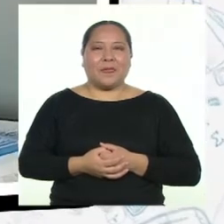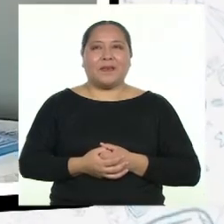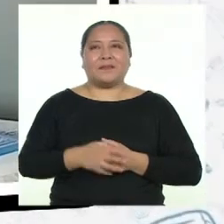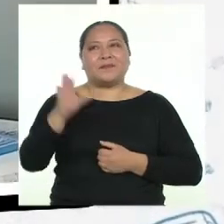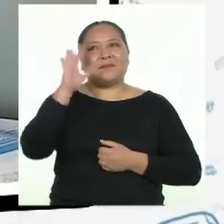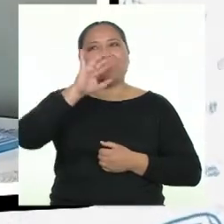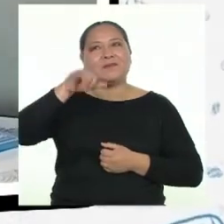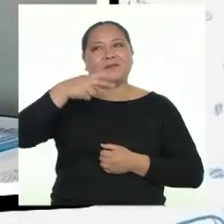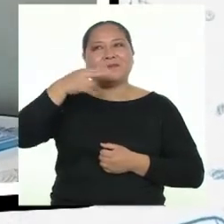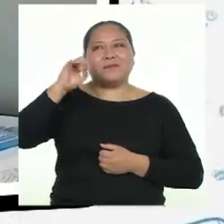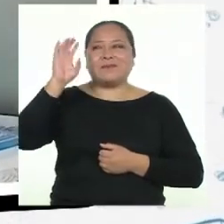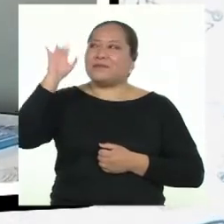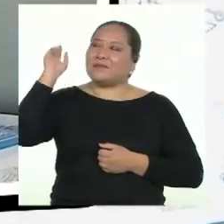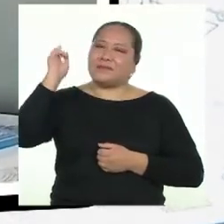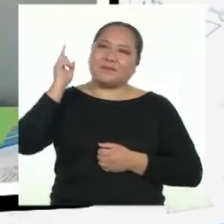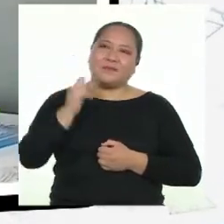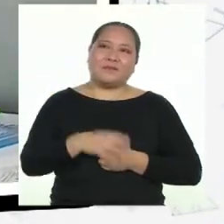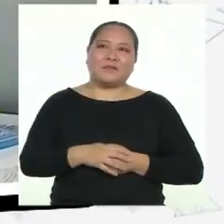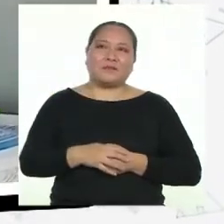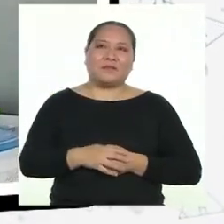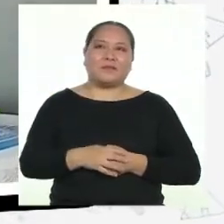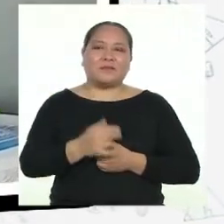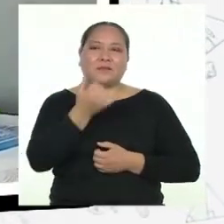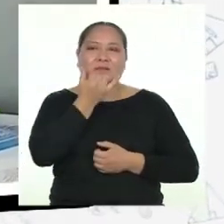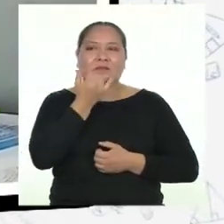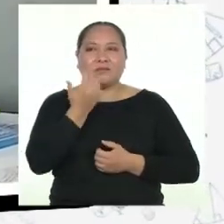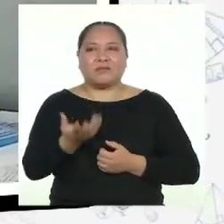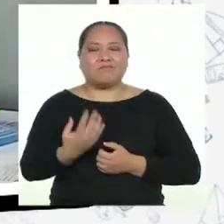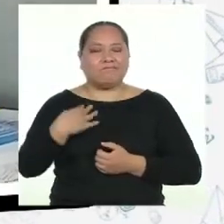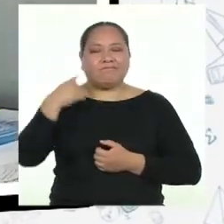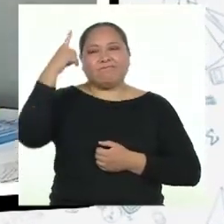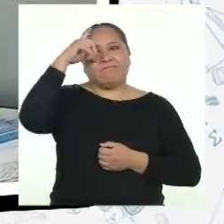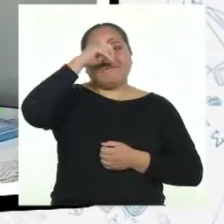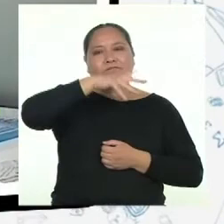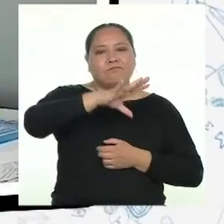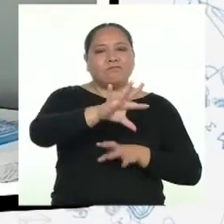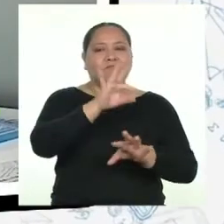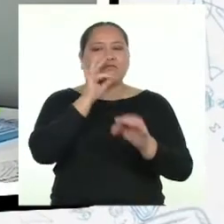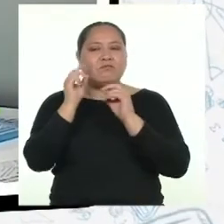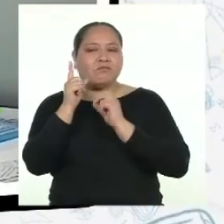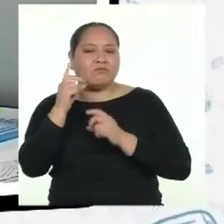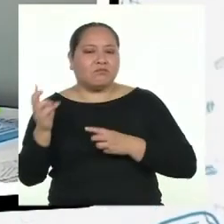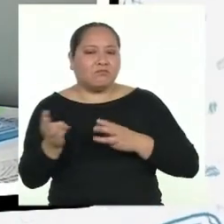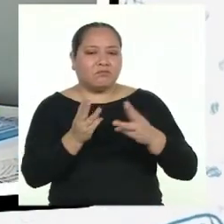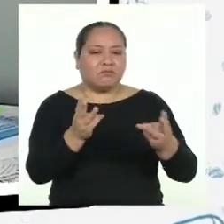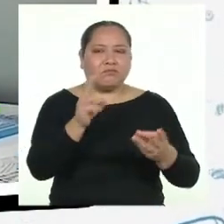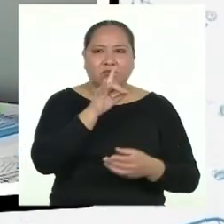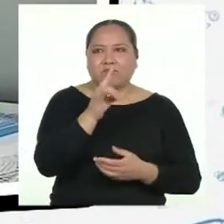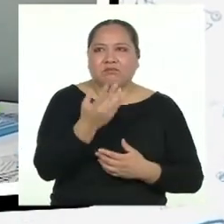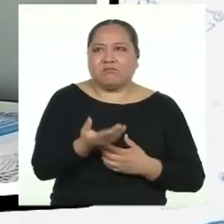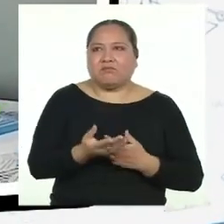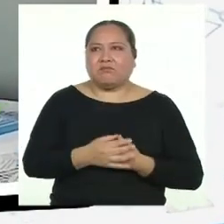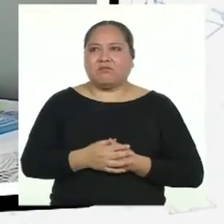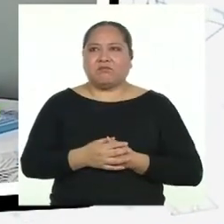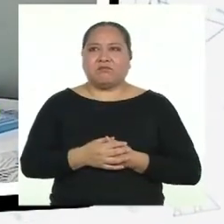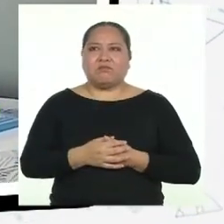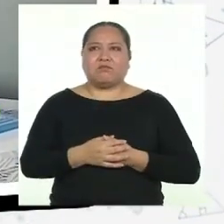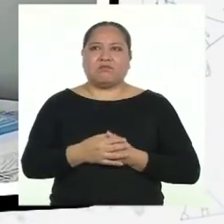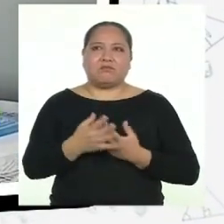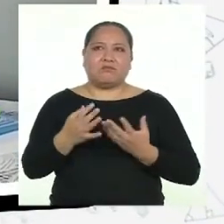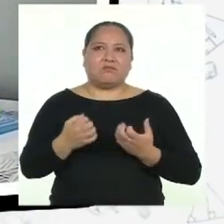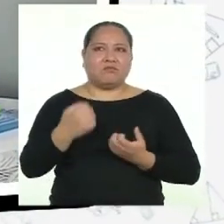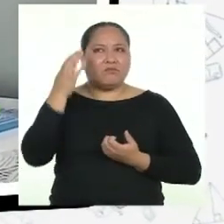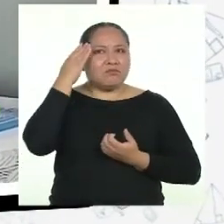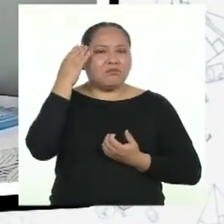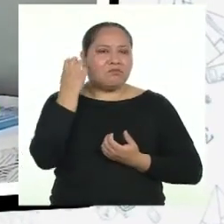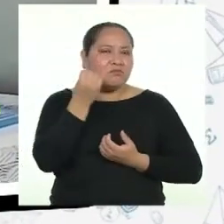Hola Jonathan, hola profesora. ¿Qué pasa si se me hace difícil elegir el método que quiero utilizar? Quería saber si tenían